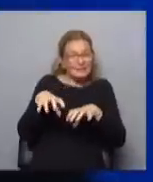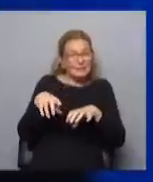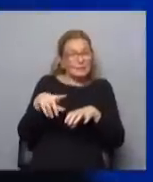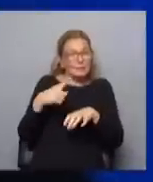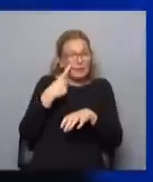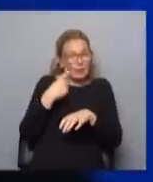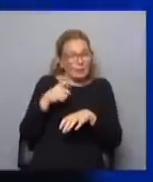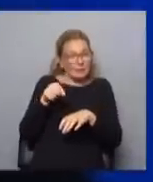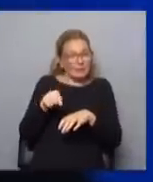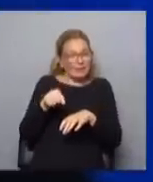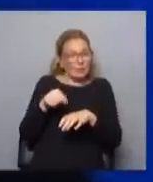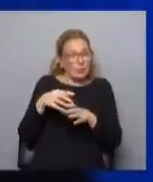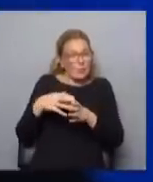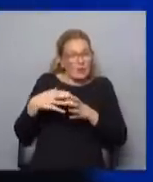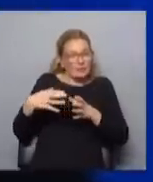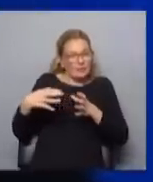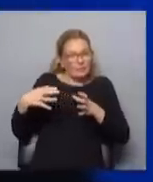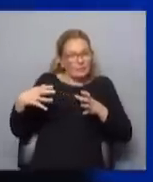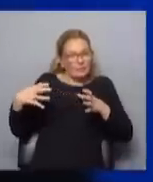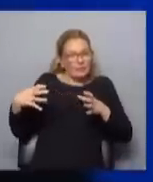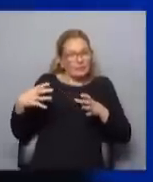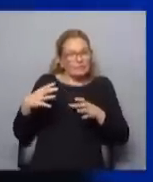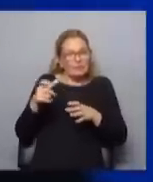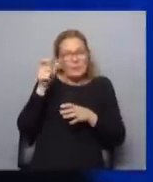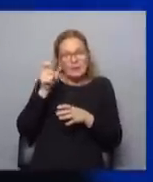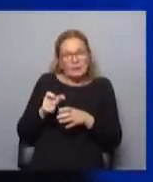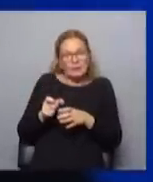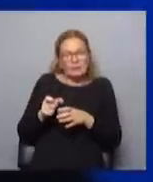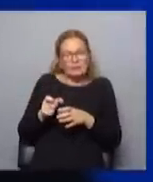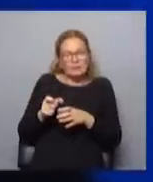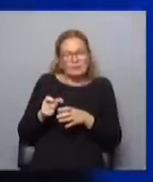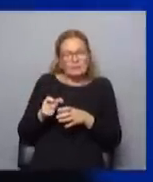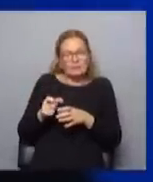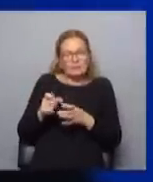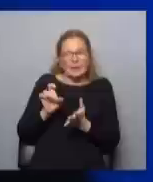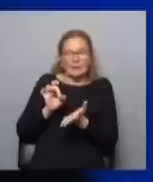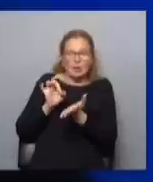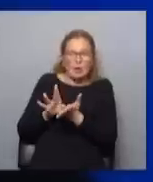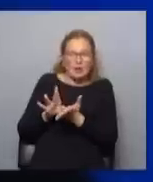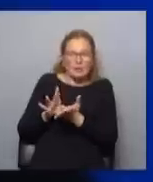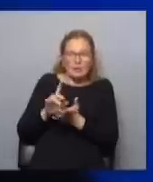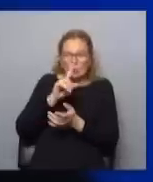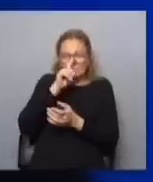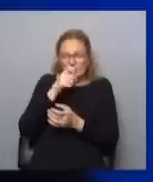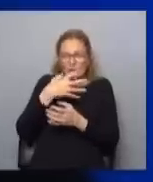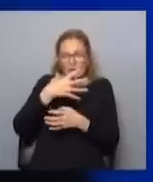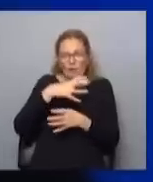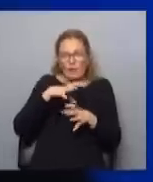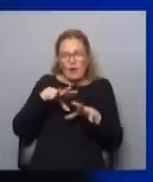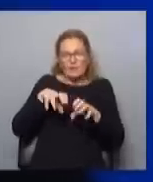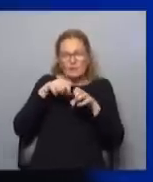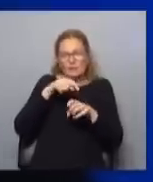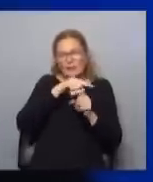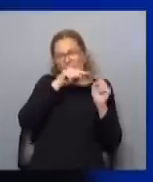señales de que tiende a crecer gente que de repente desalojada gente que bien va de montevideo y hubiera ya a la costa o